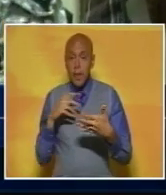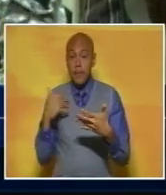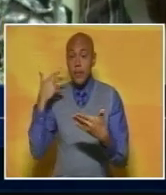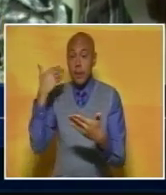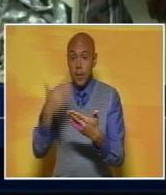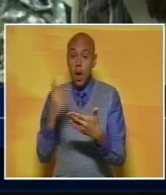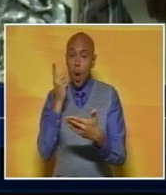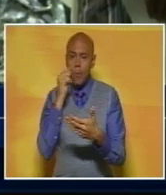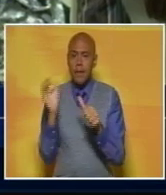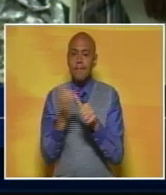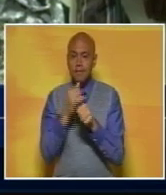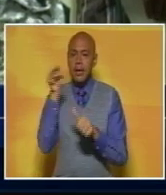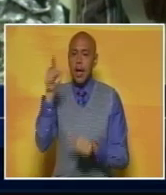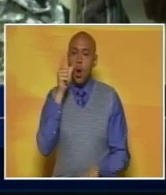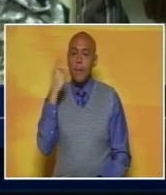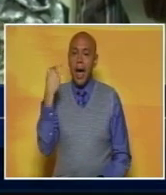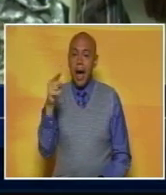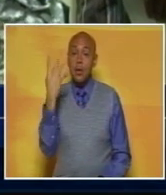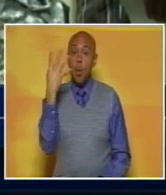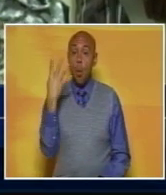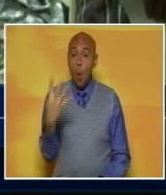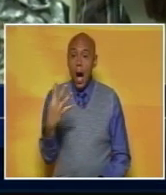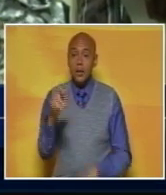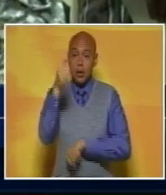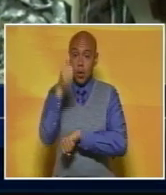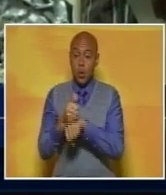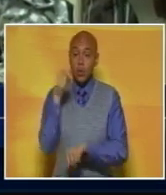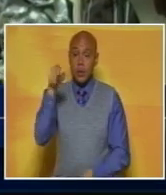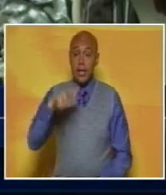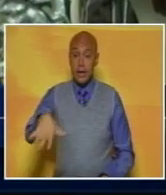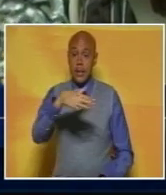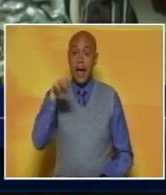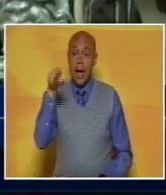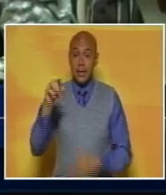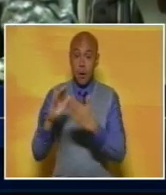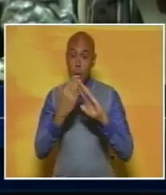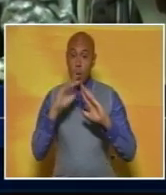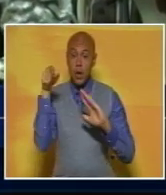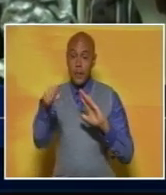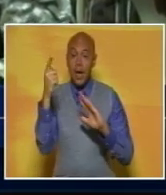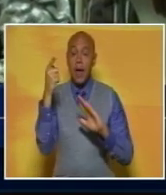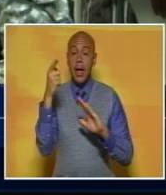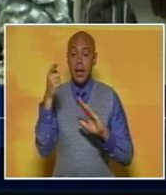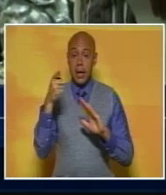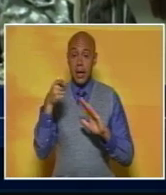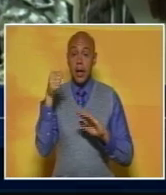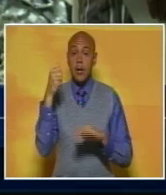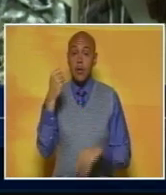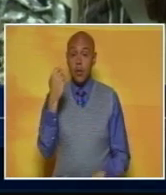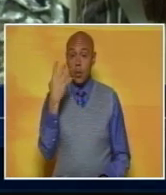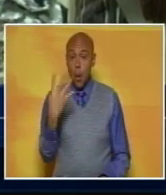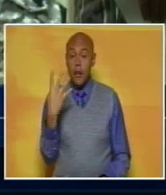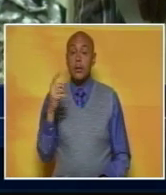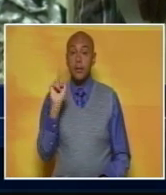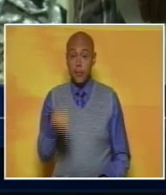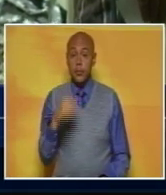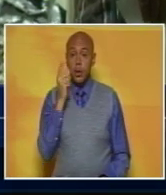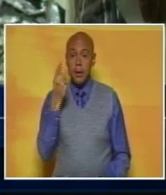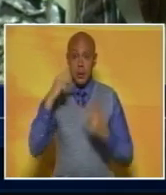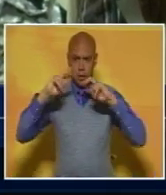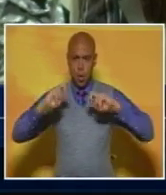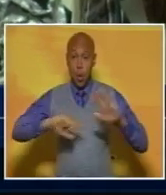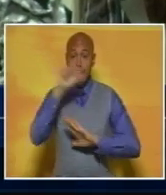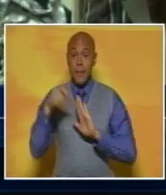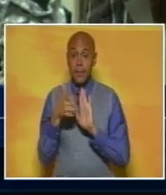cuenta de que el ciudadano está involucrado en 4 violaciones en ese sector. Entonces, a través del trabajo de investigación penal y todas las pesquisas que